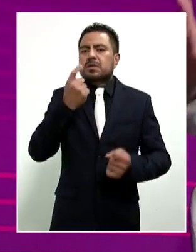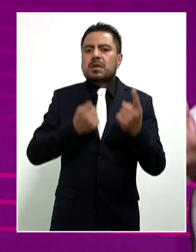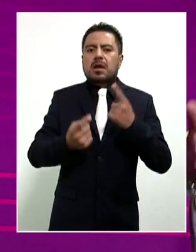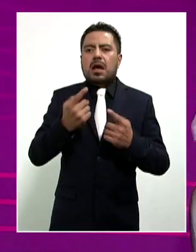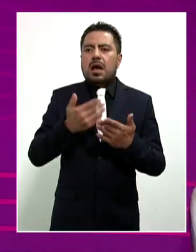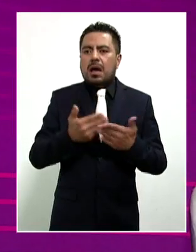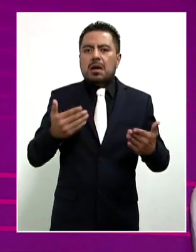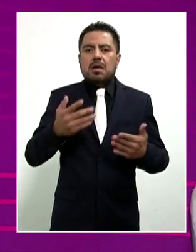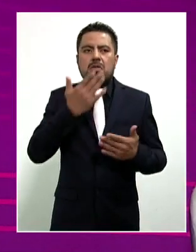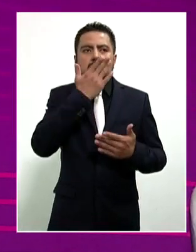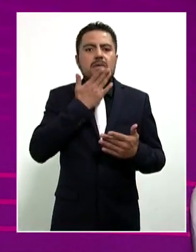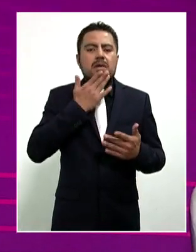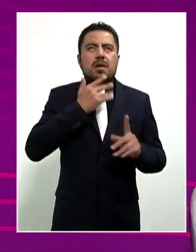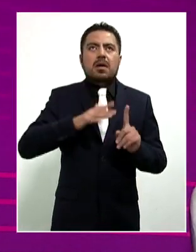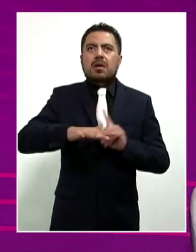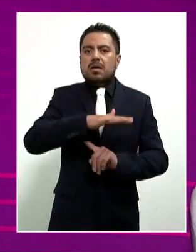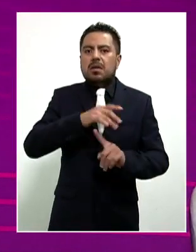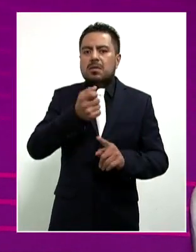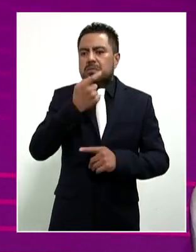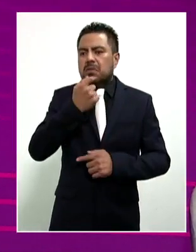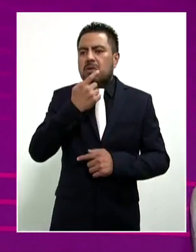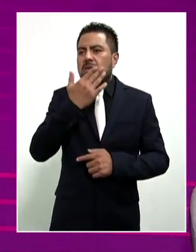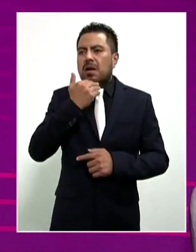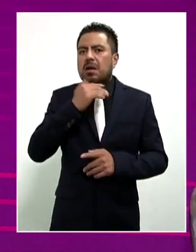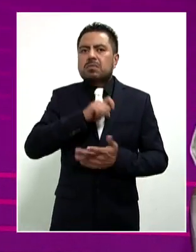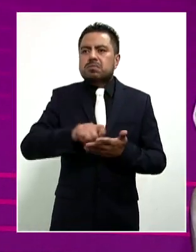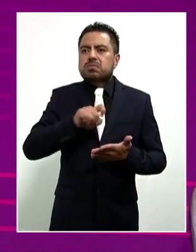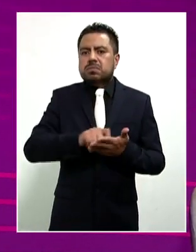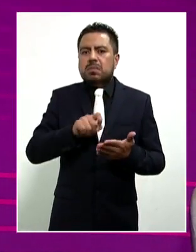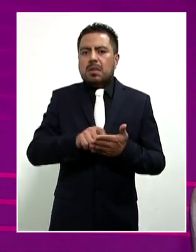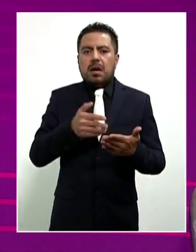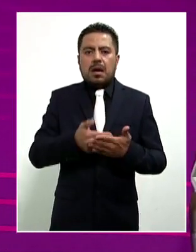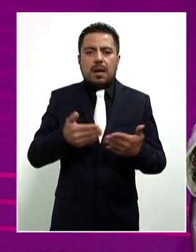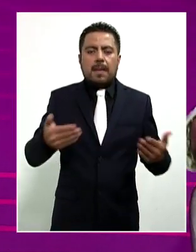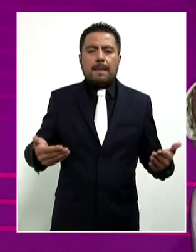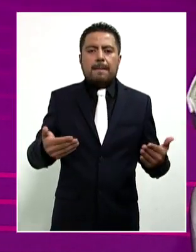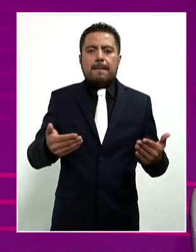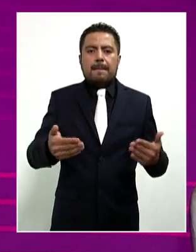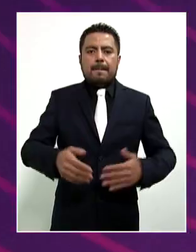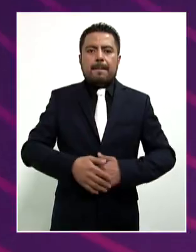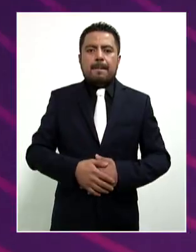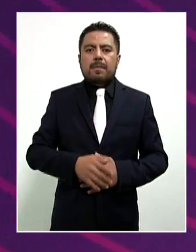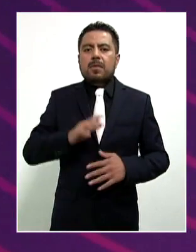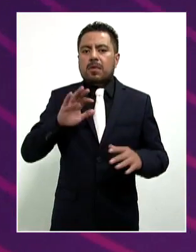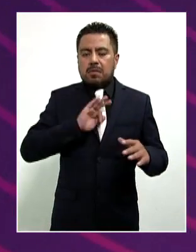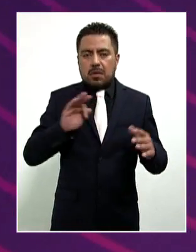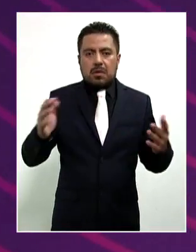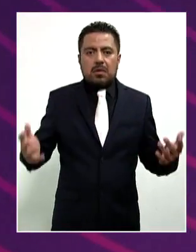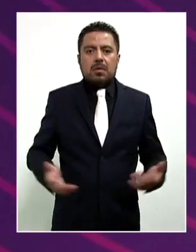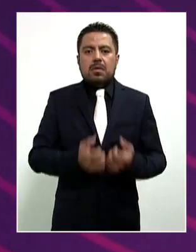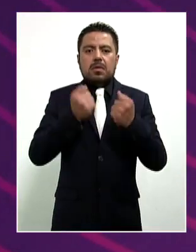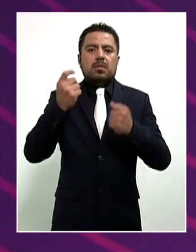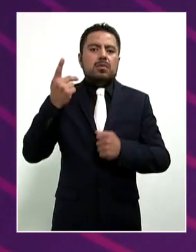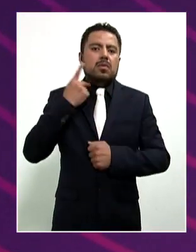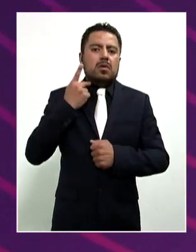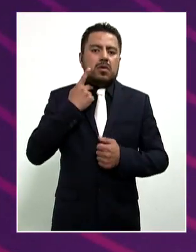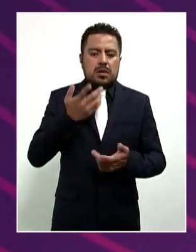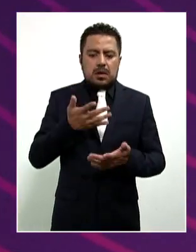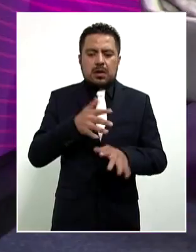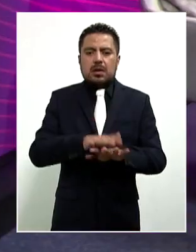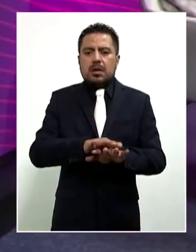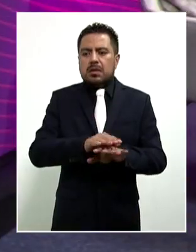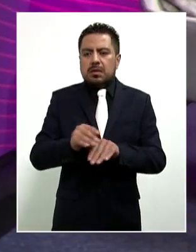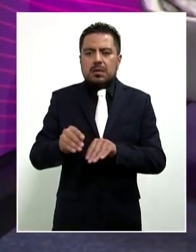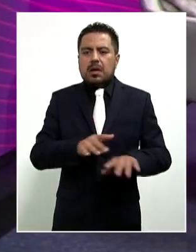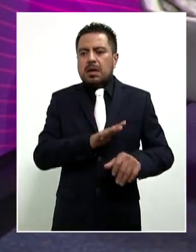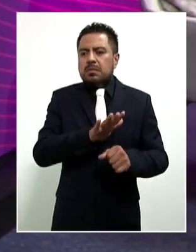crónica. Ahorita no se consiguen los medicamentos en Venezuela y entonces el lograr una política integral y dejar